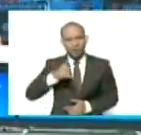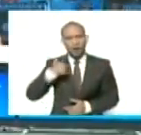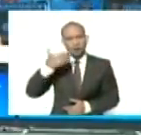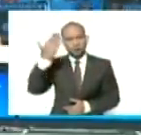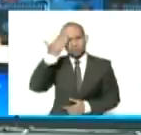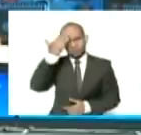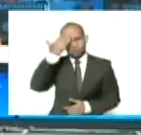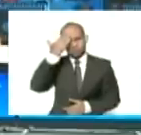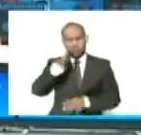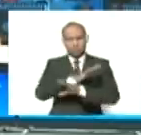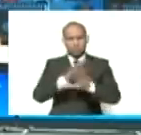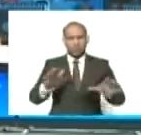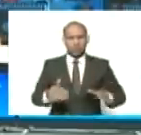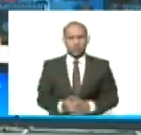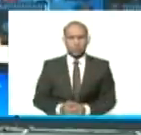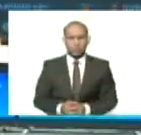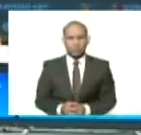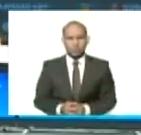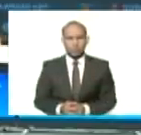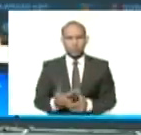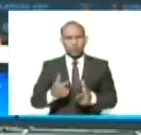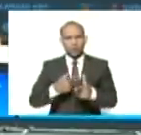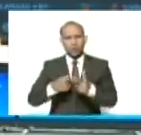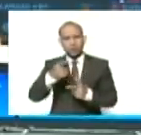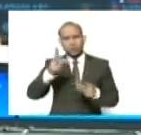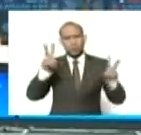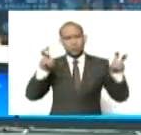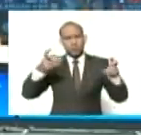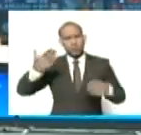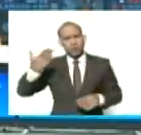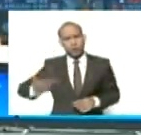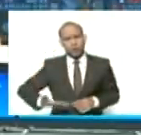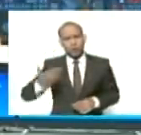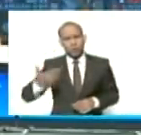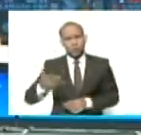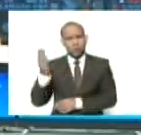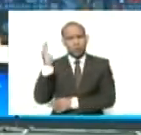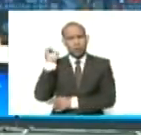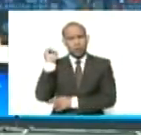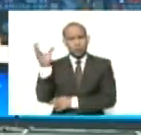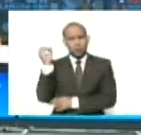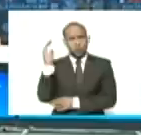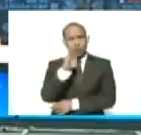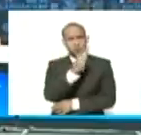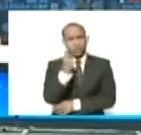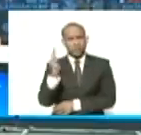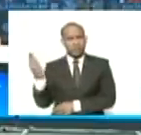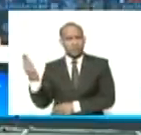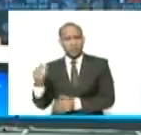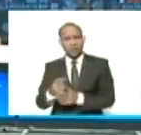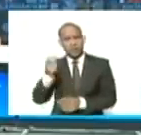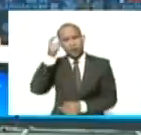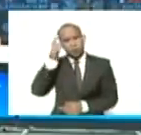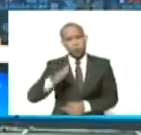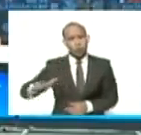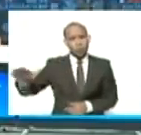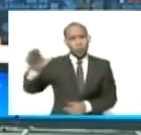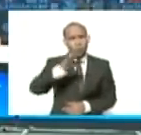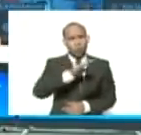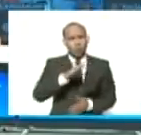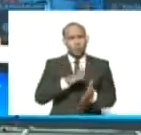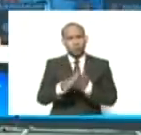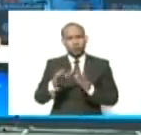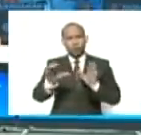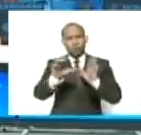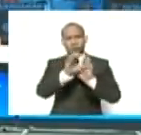eso. Así que es muy importante que el Congreso Bicentenario de los Pueblos, capítulo clase